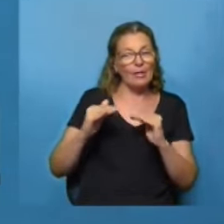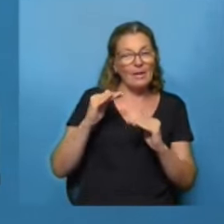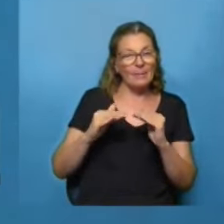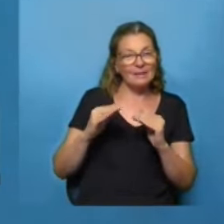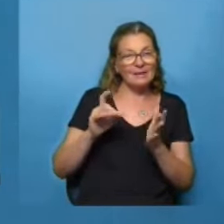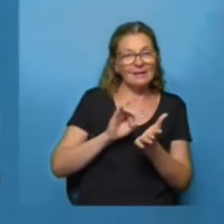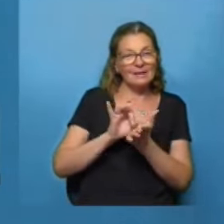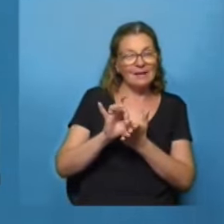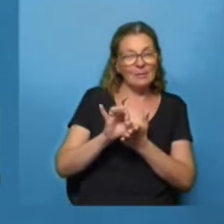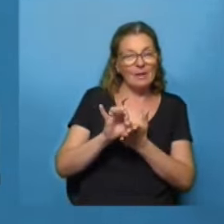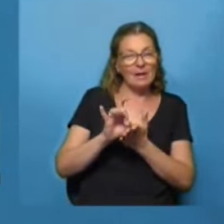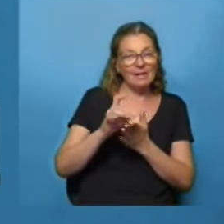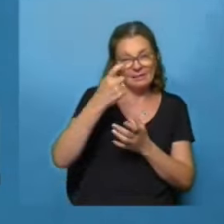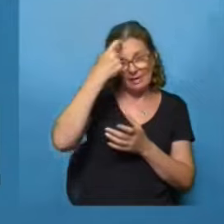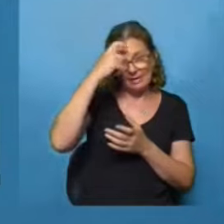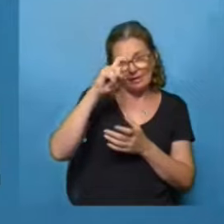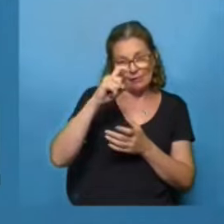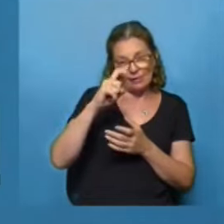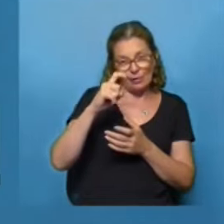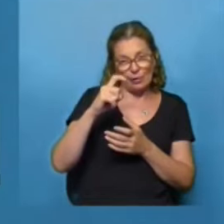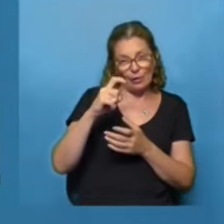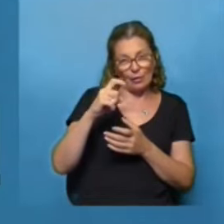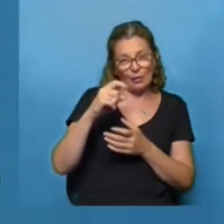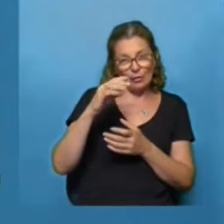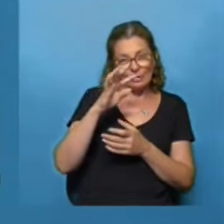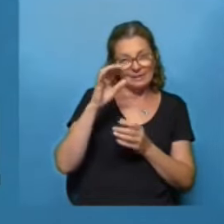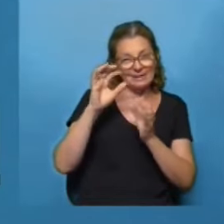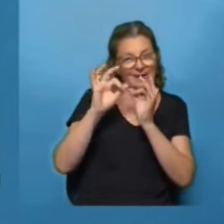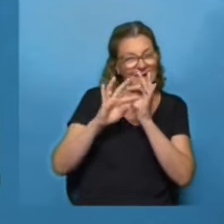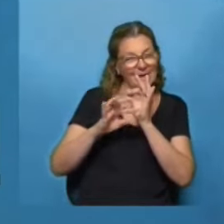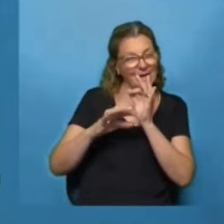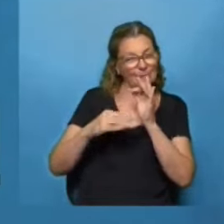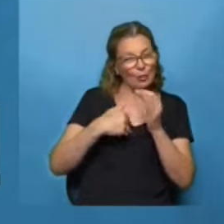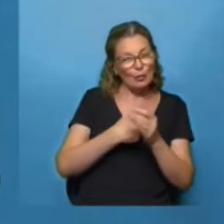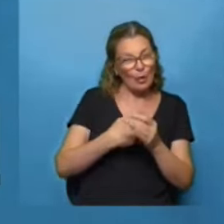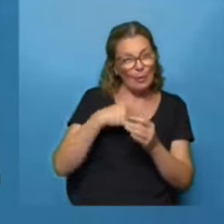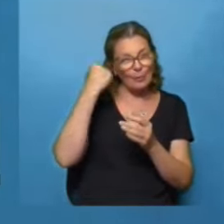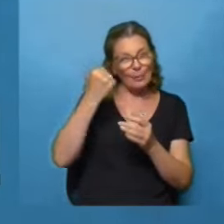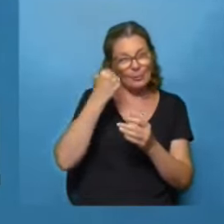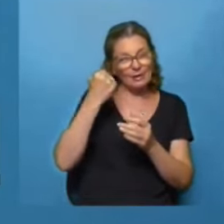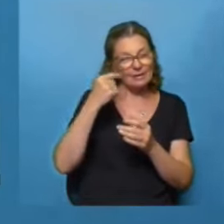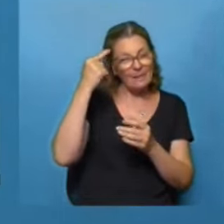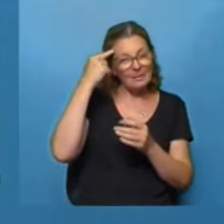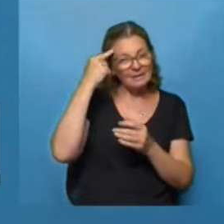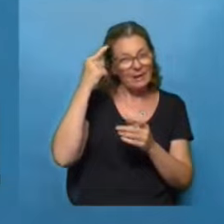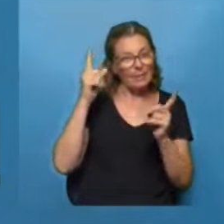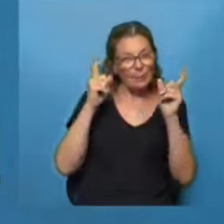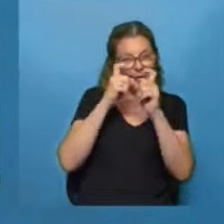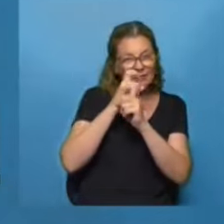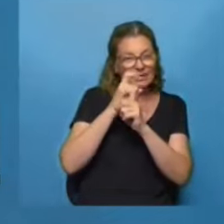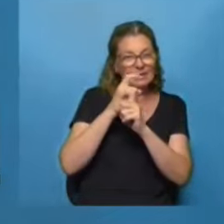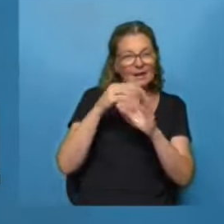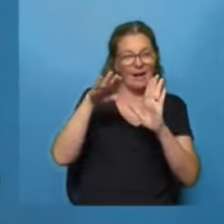sistema científico-tecnológico tenga un rol muy central en el futuro del Uruguay. Me cuesta pensar muchísimo que